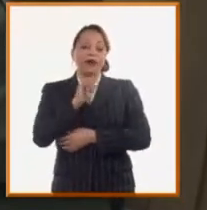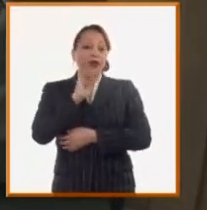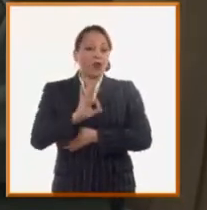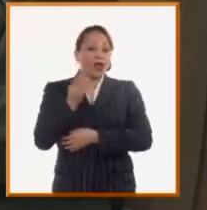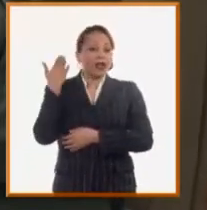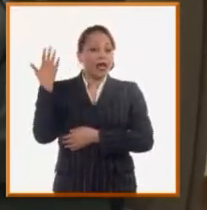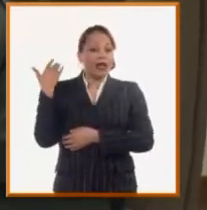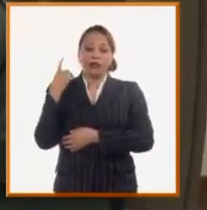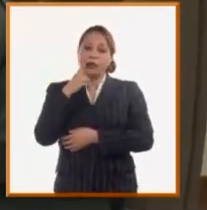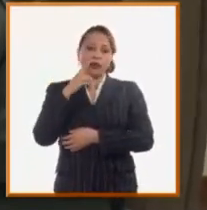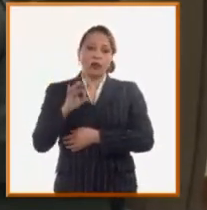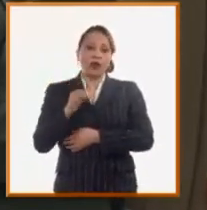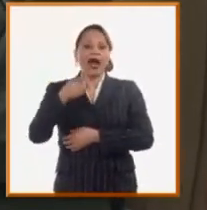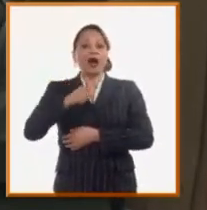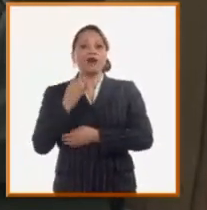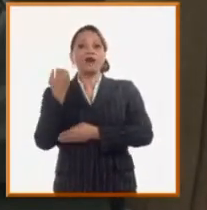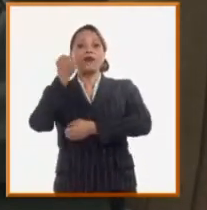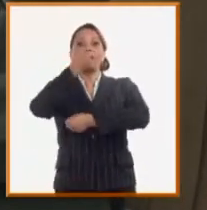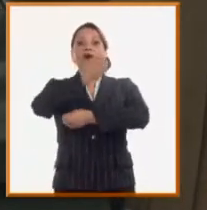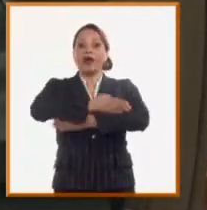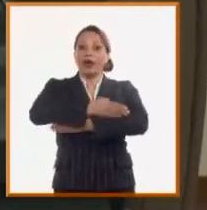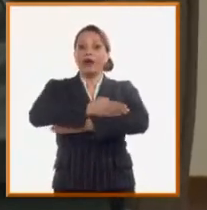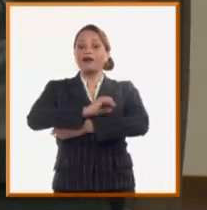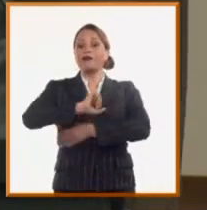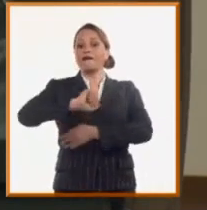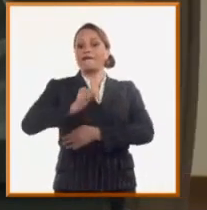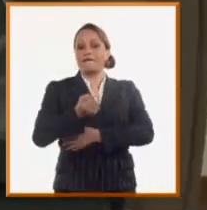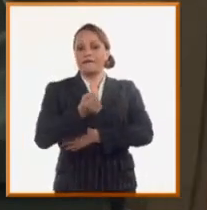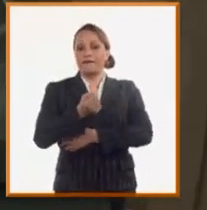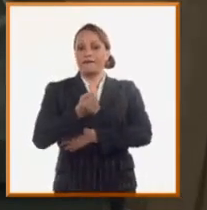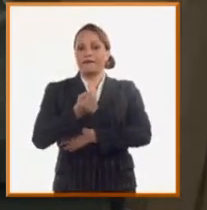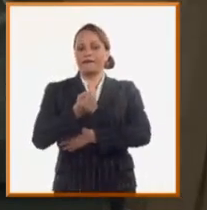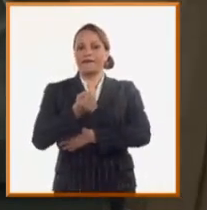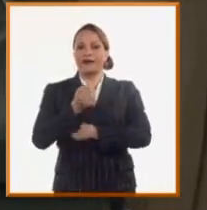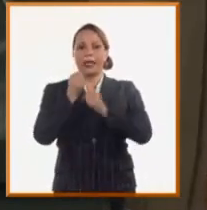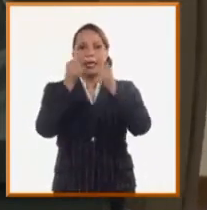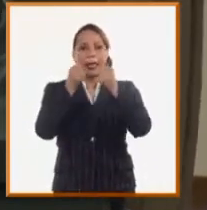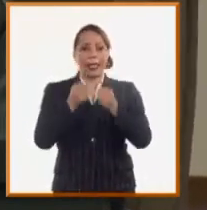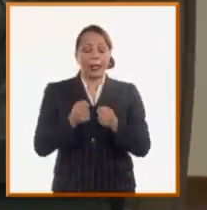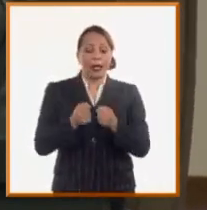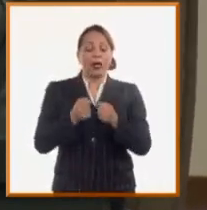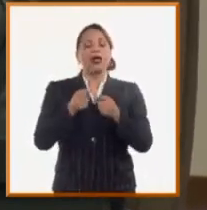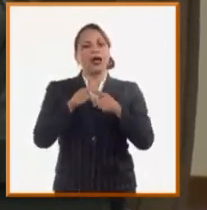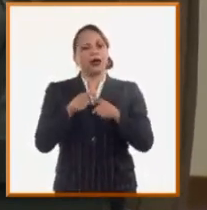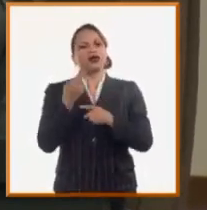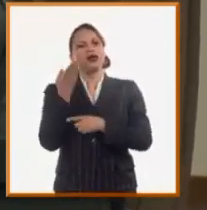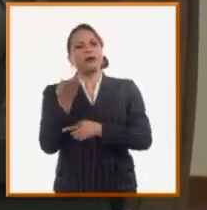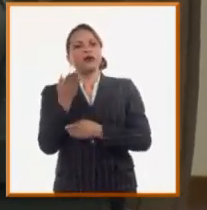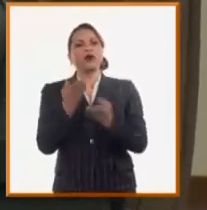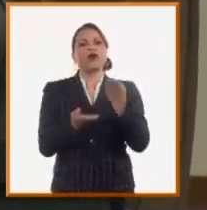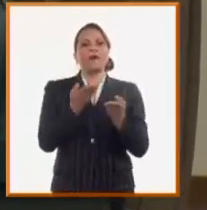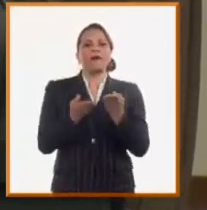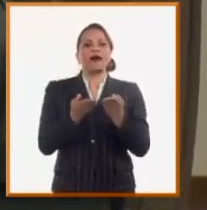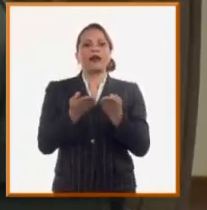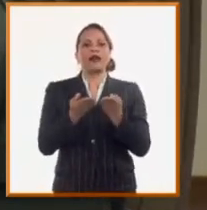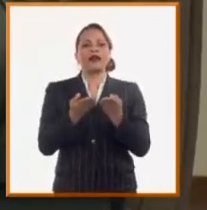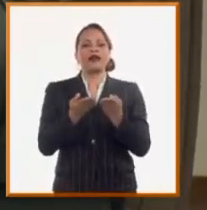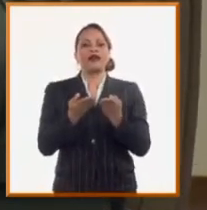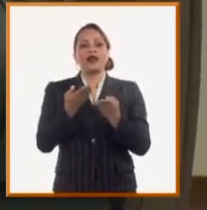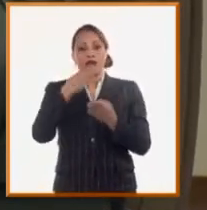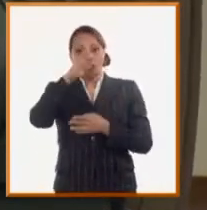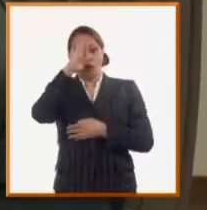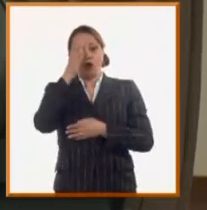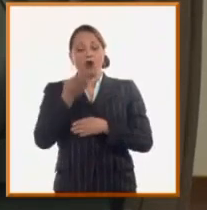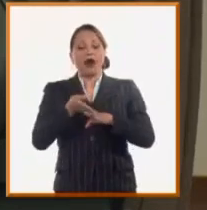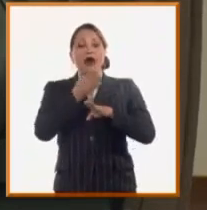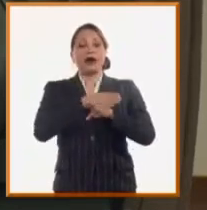anteriormente. Estamos viviendo un bloqueo recrudecido. Y yo solo les pido que comparen cómo vivía el país con bloqueo antes del